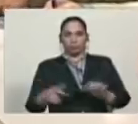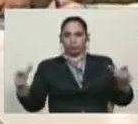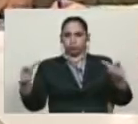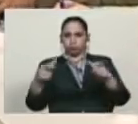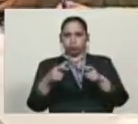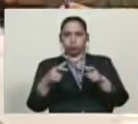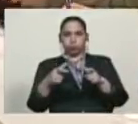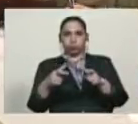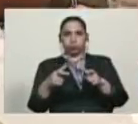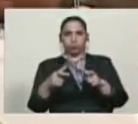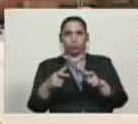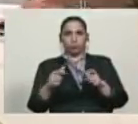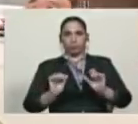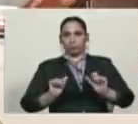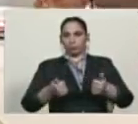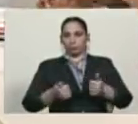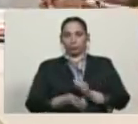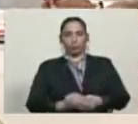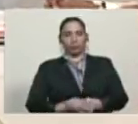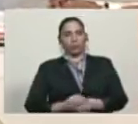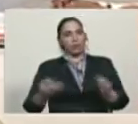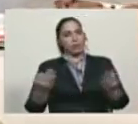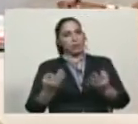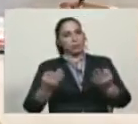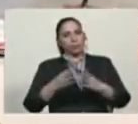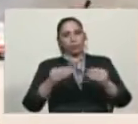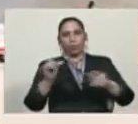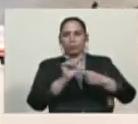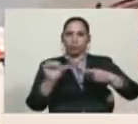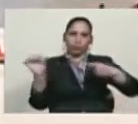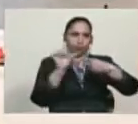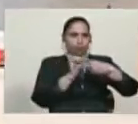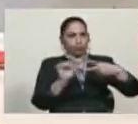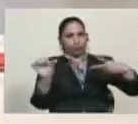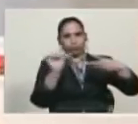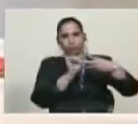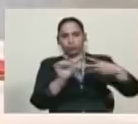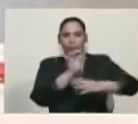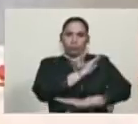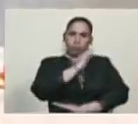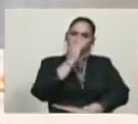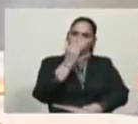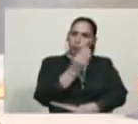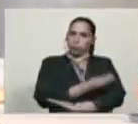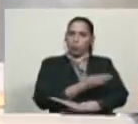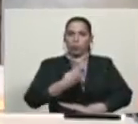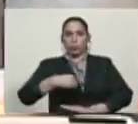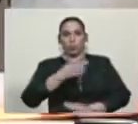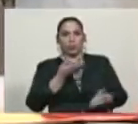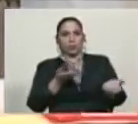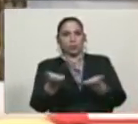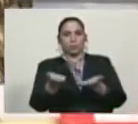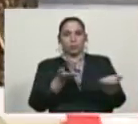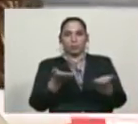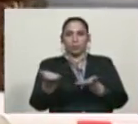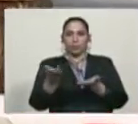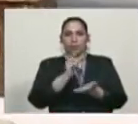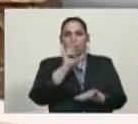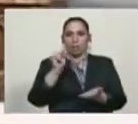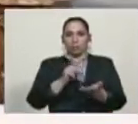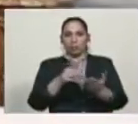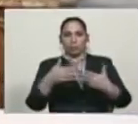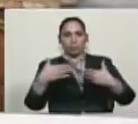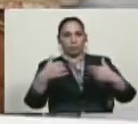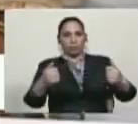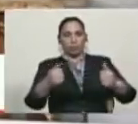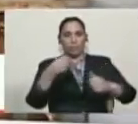empujando siempre toda la semana el fortalecimiento de nuestro servicio nacional de salud